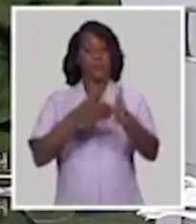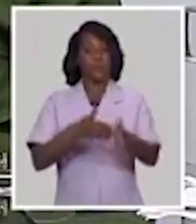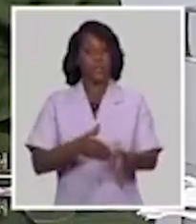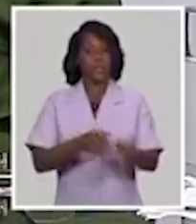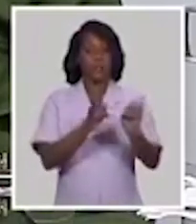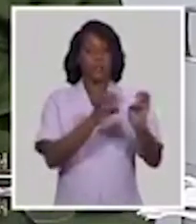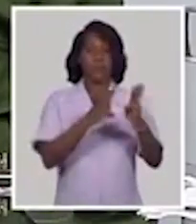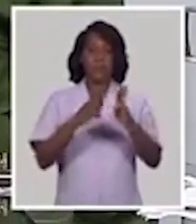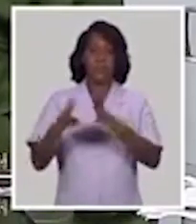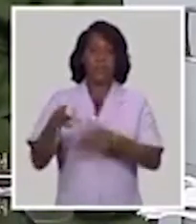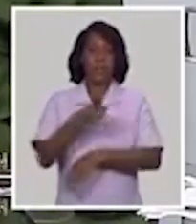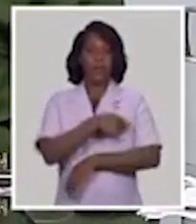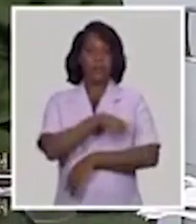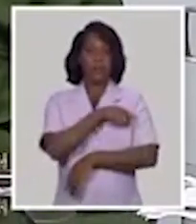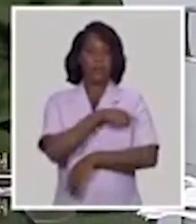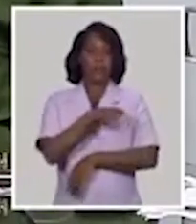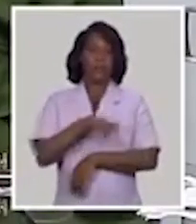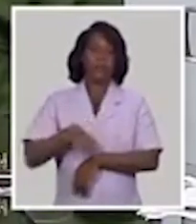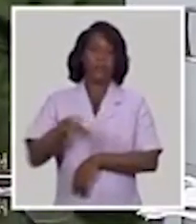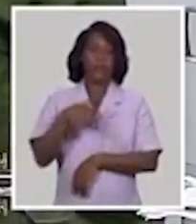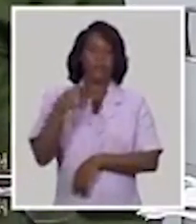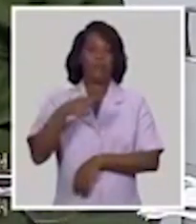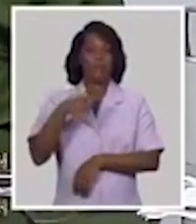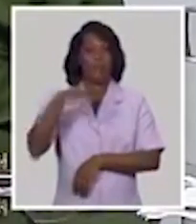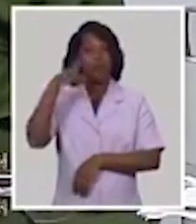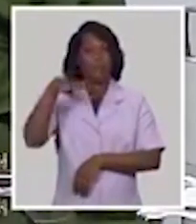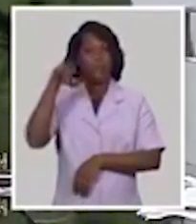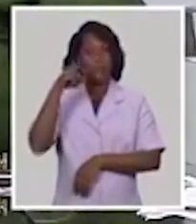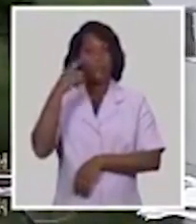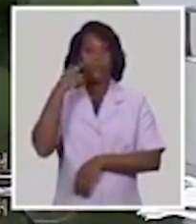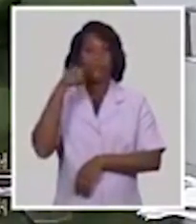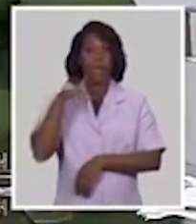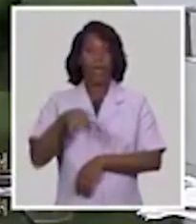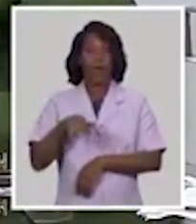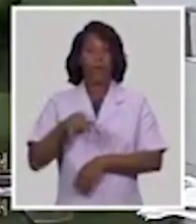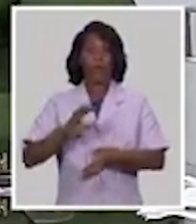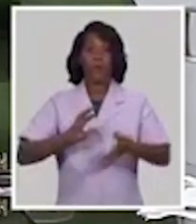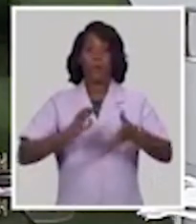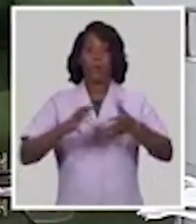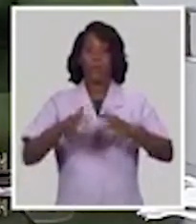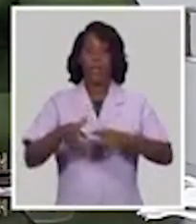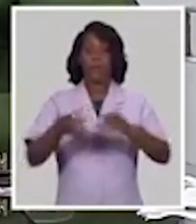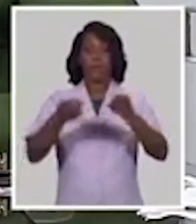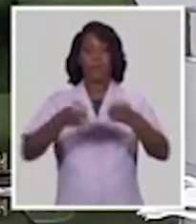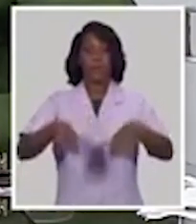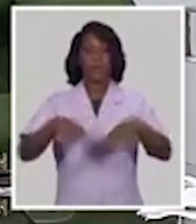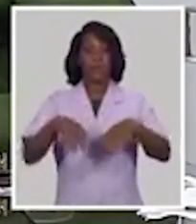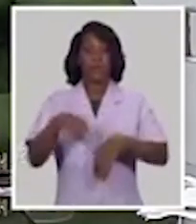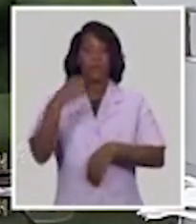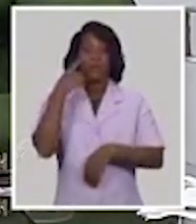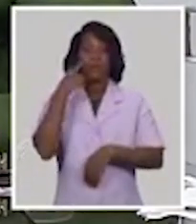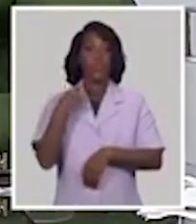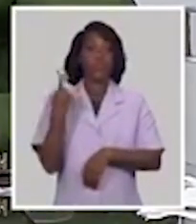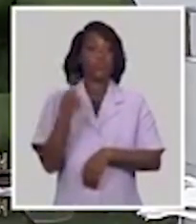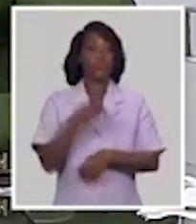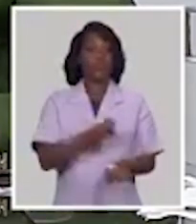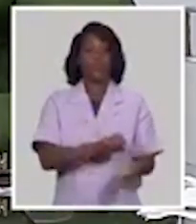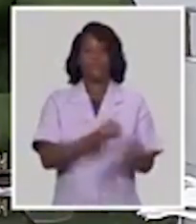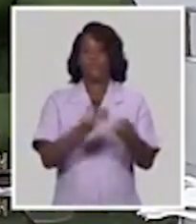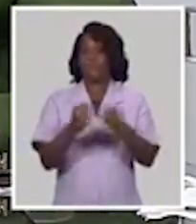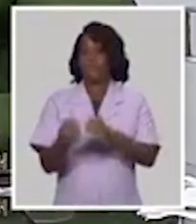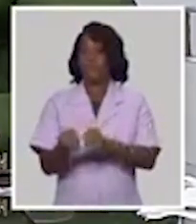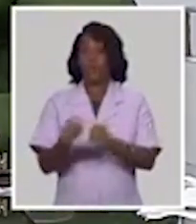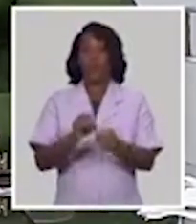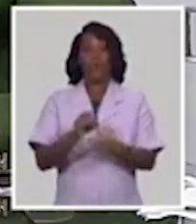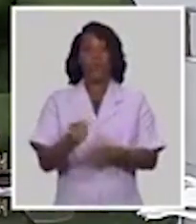tiene que comprender por qué nos encontramos en una situación anormal, y para poder salvaguardar la salud de cada uno de nosotros y de